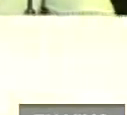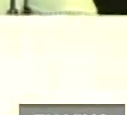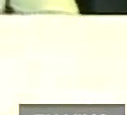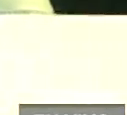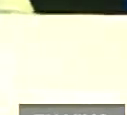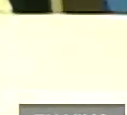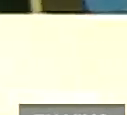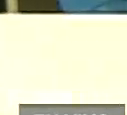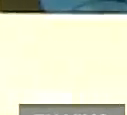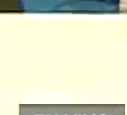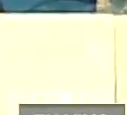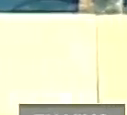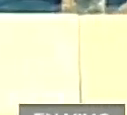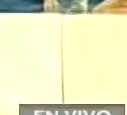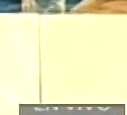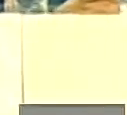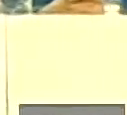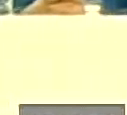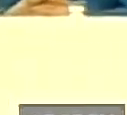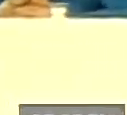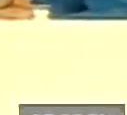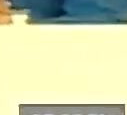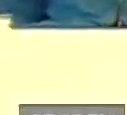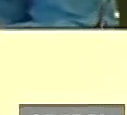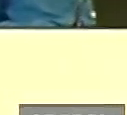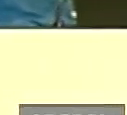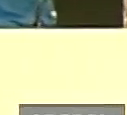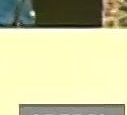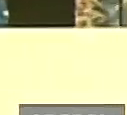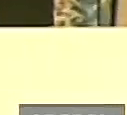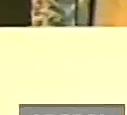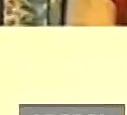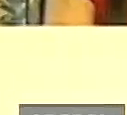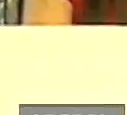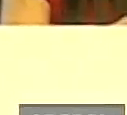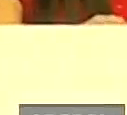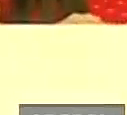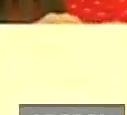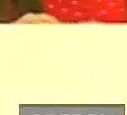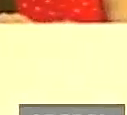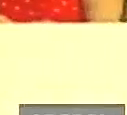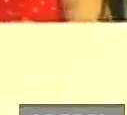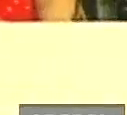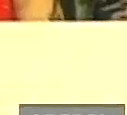La secretaria del comando de campaña, la diputada compañera